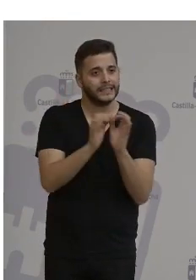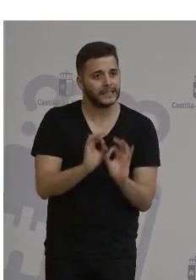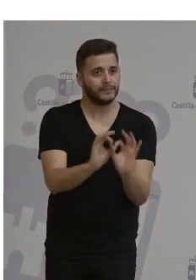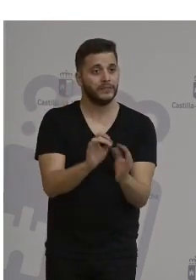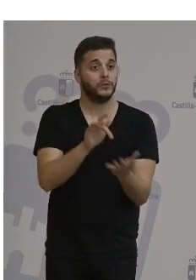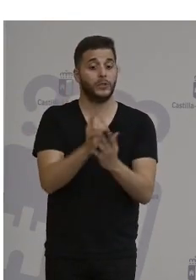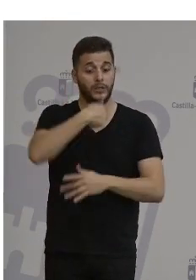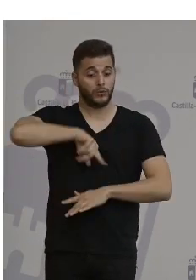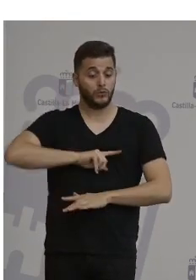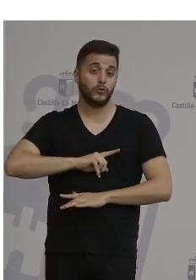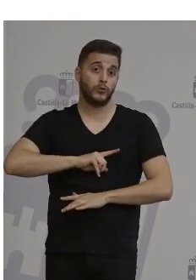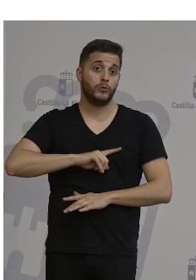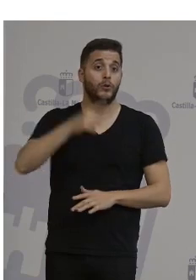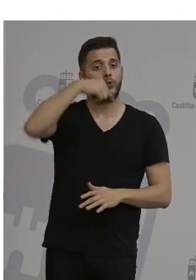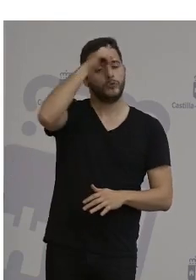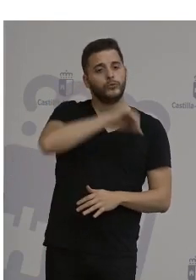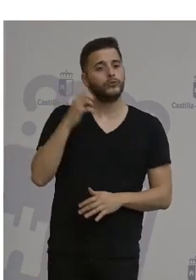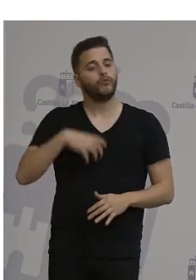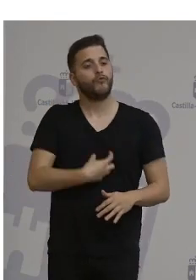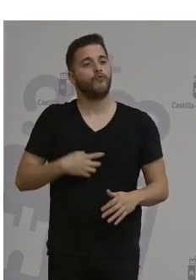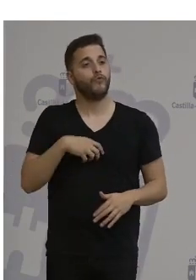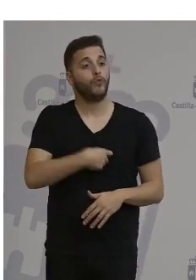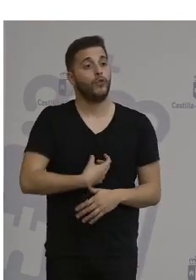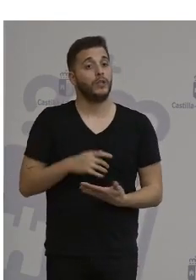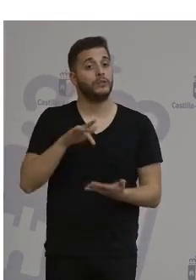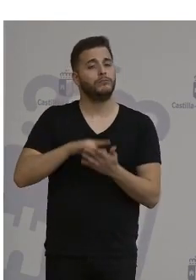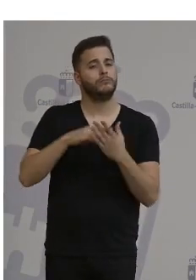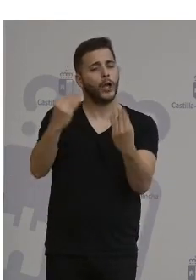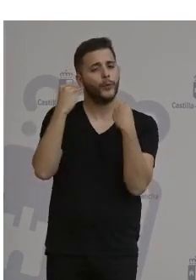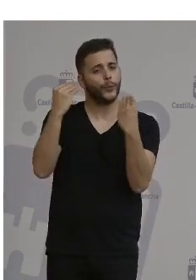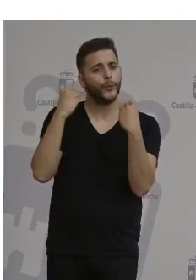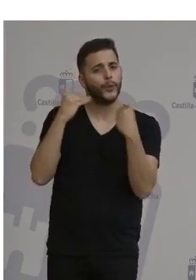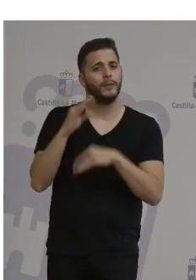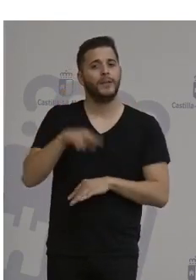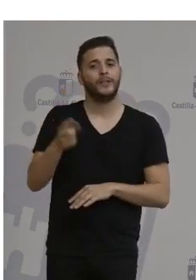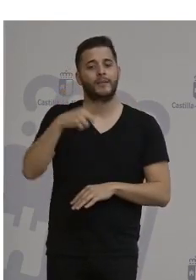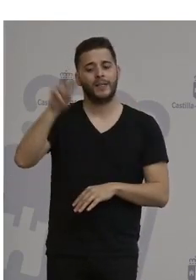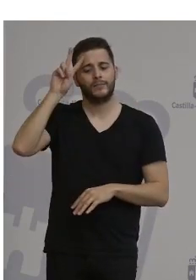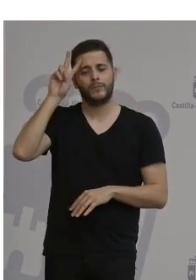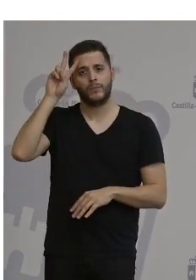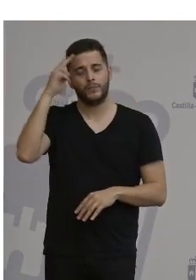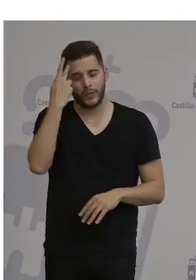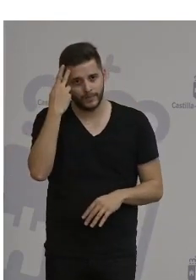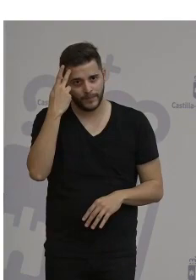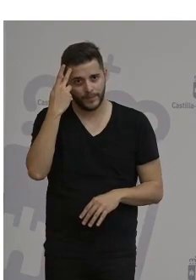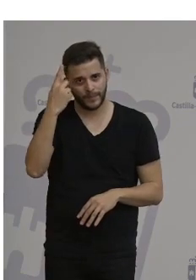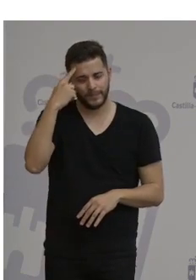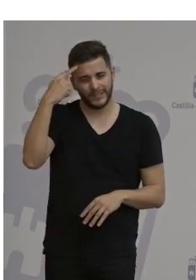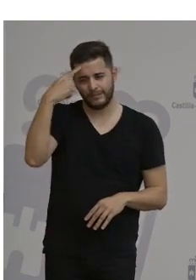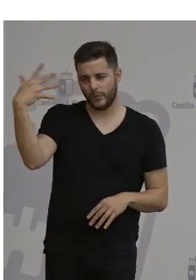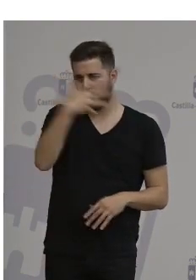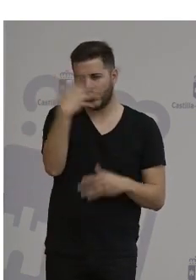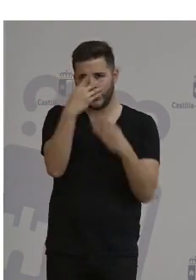nosotras y nosotros mismos, los funcionarios y funcionarias se formaron, pero sobre todo cambiamos el chip, nos liberamos de estereotipos.